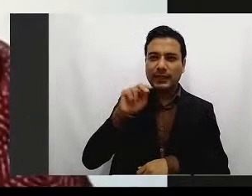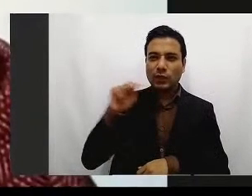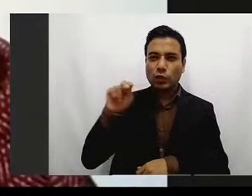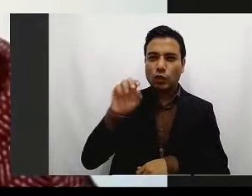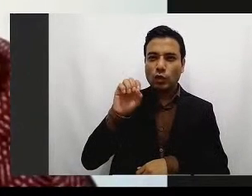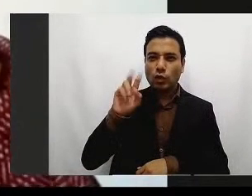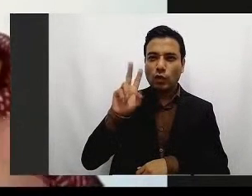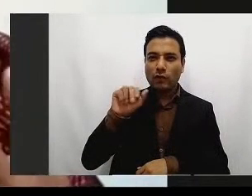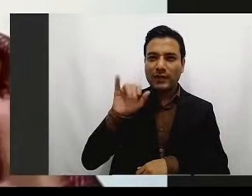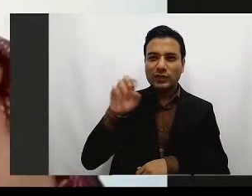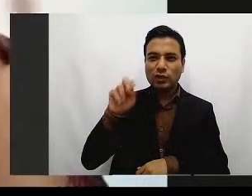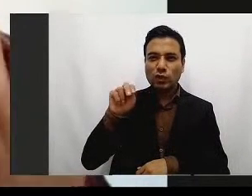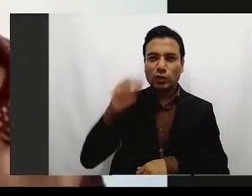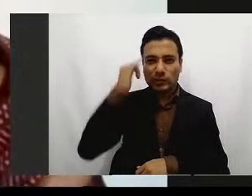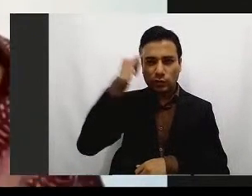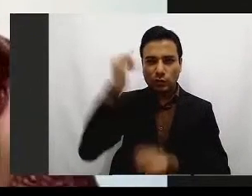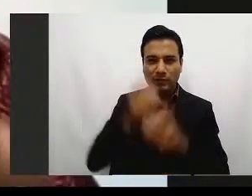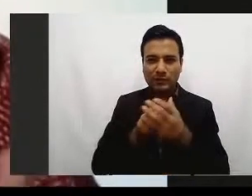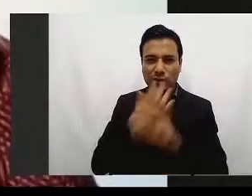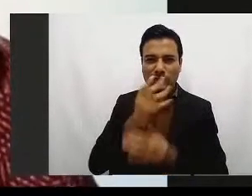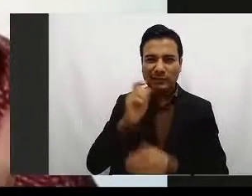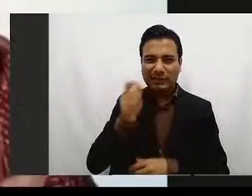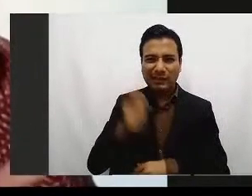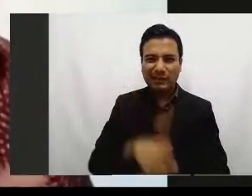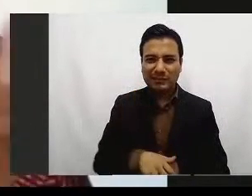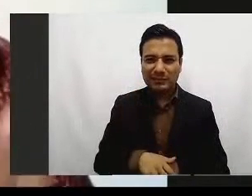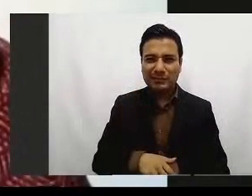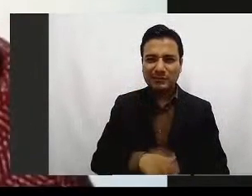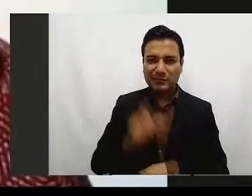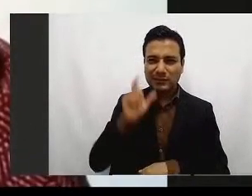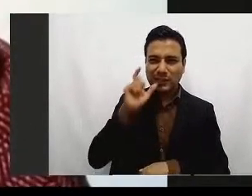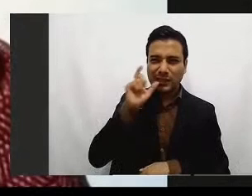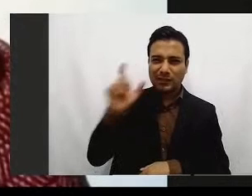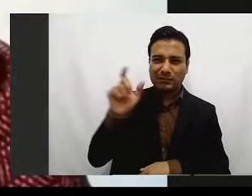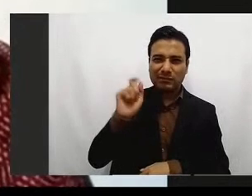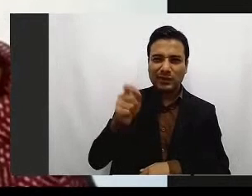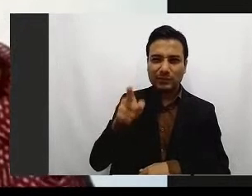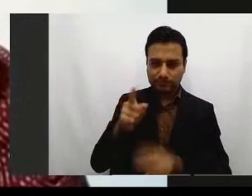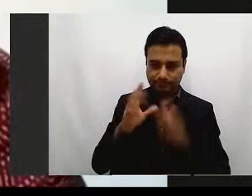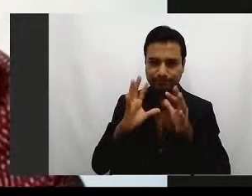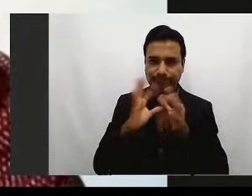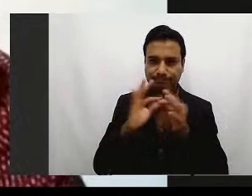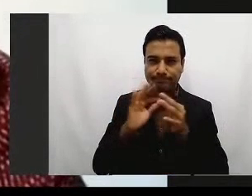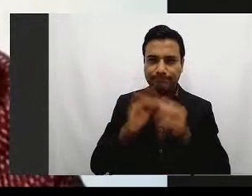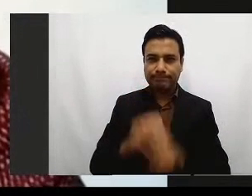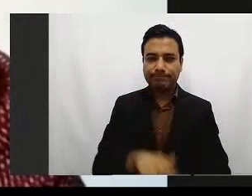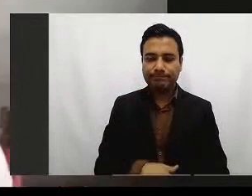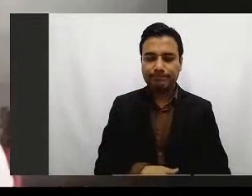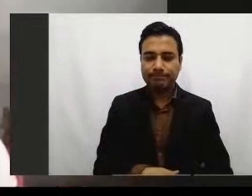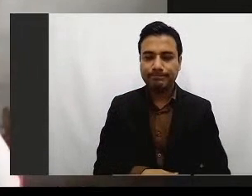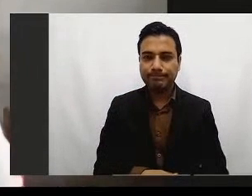política pública y cultural, ¿no? ¿Cómo definirías tu innovación dentro de este programa y estos procesos que estamos haciendo?